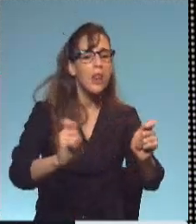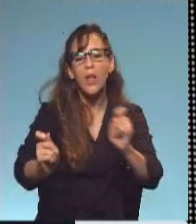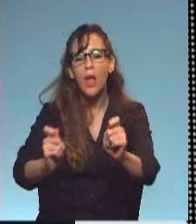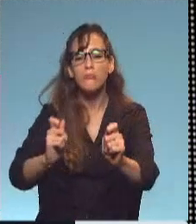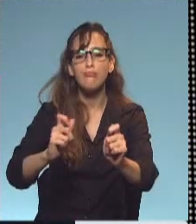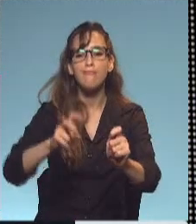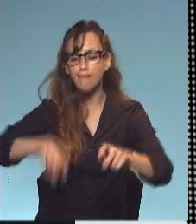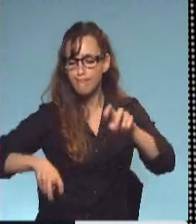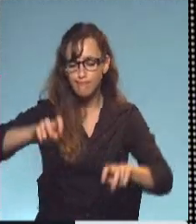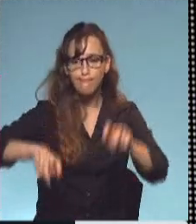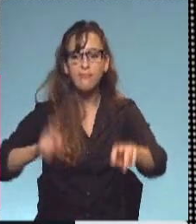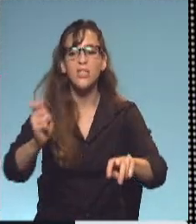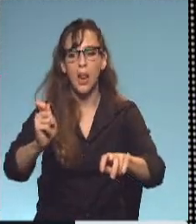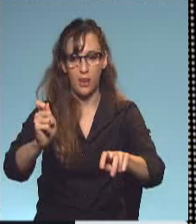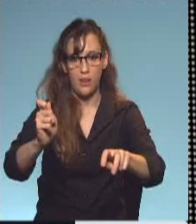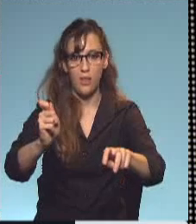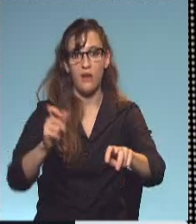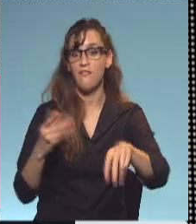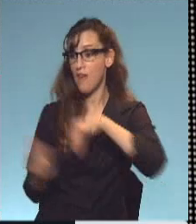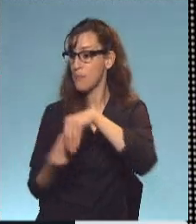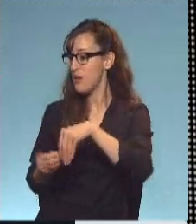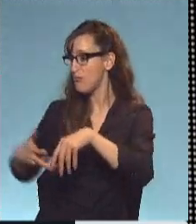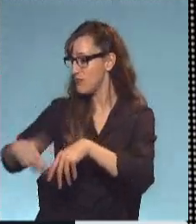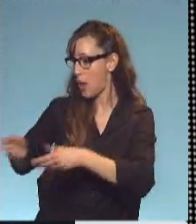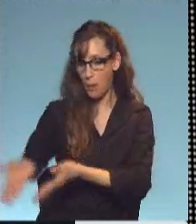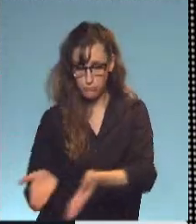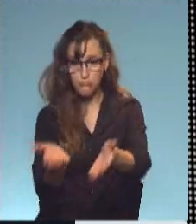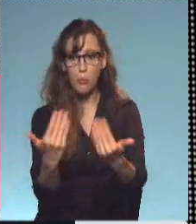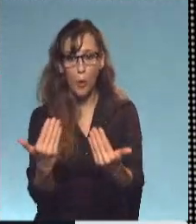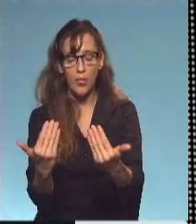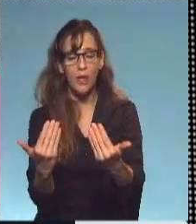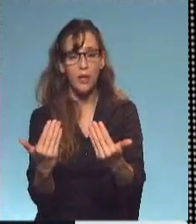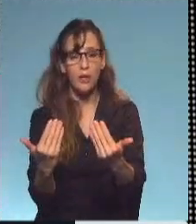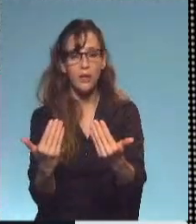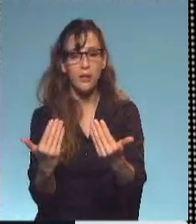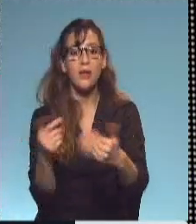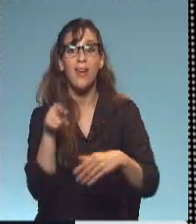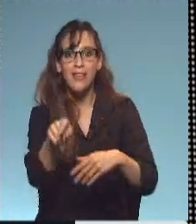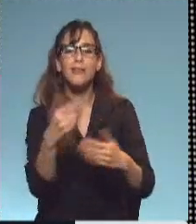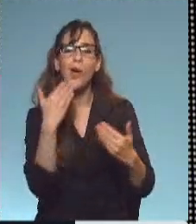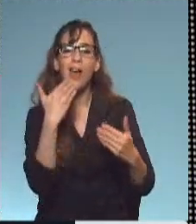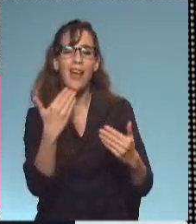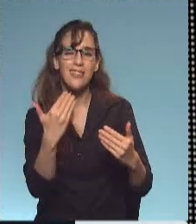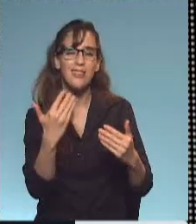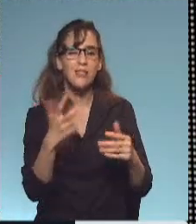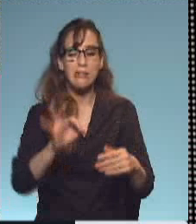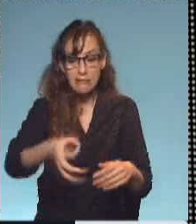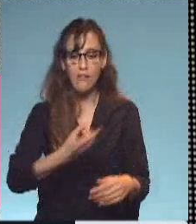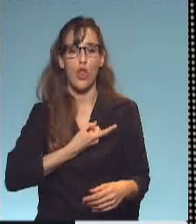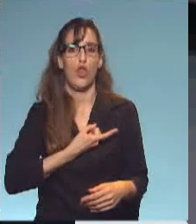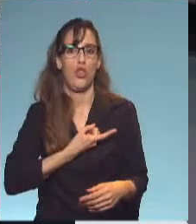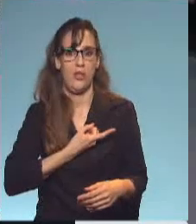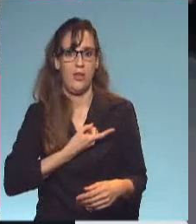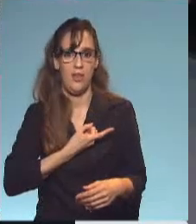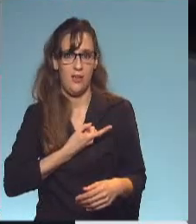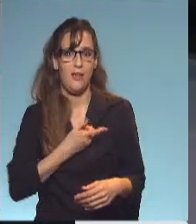dónde se había sentado inclusive. Ah. Quién había ido y dónde se había sentado. Es decir, el orden y el objeto, entre comillas. Claro, que era la